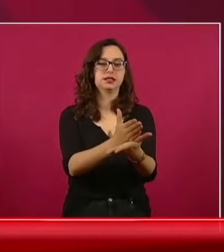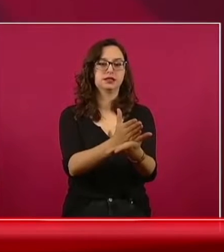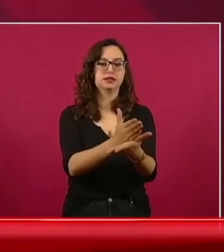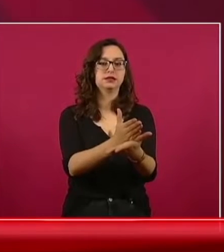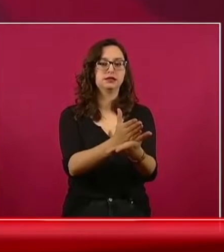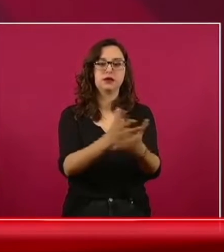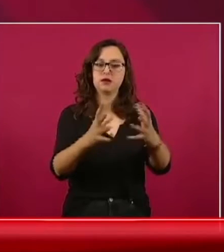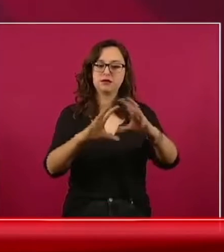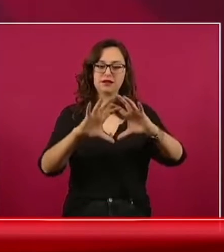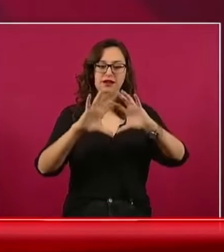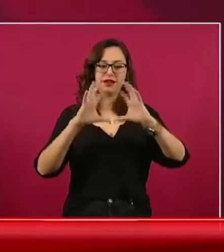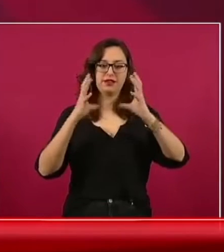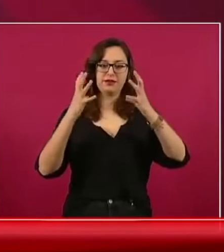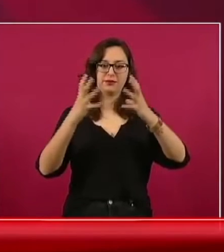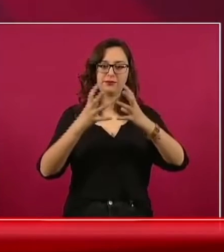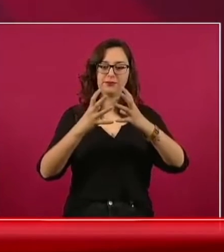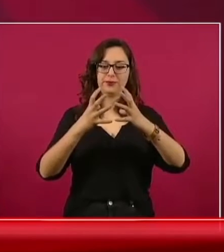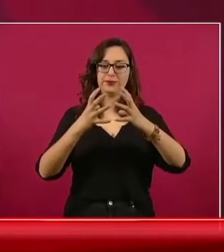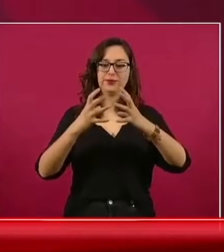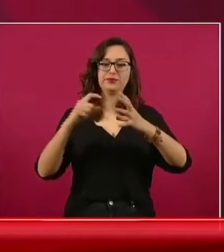en todas partes